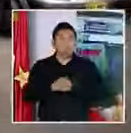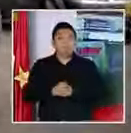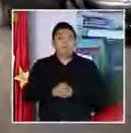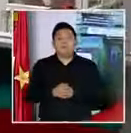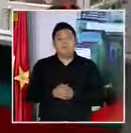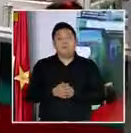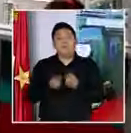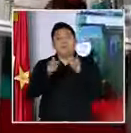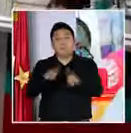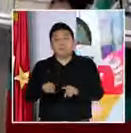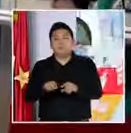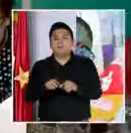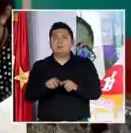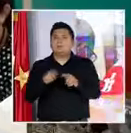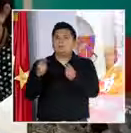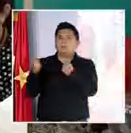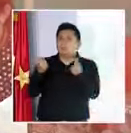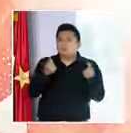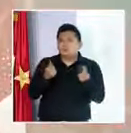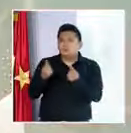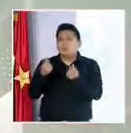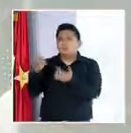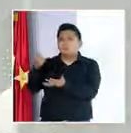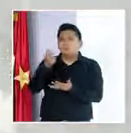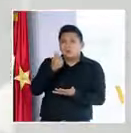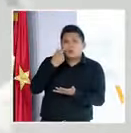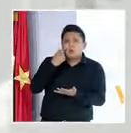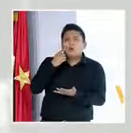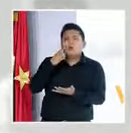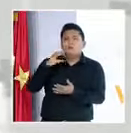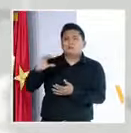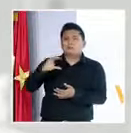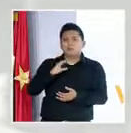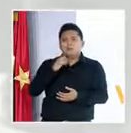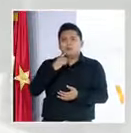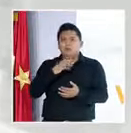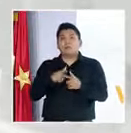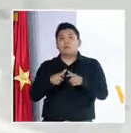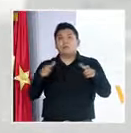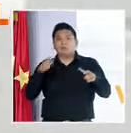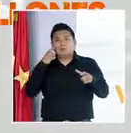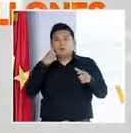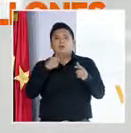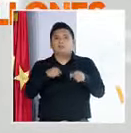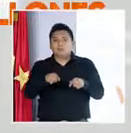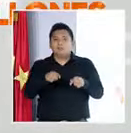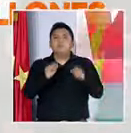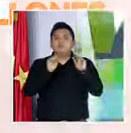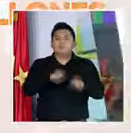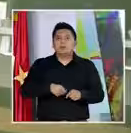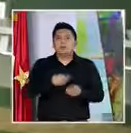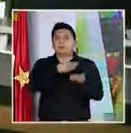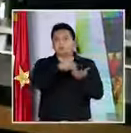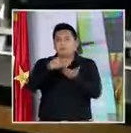esto, logramos aumentar los ingresos totales a nivel central, lo que permitió un incremento en la inversión del